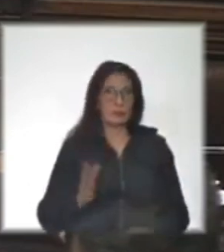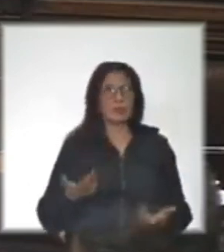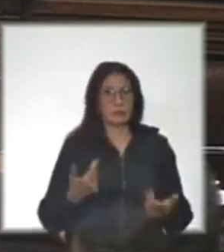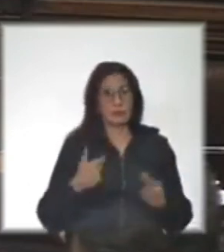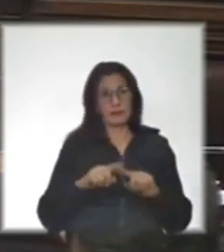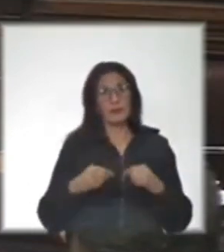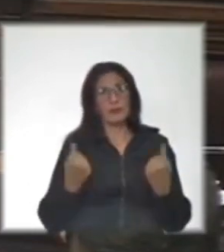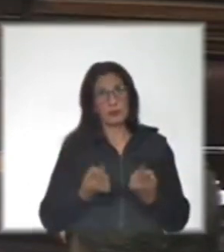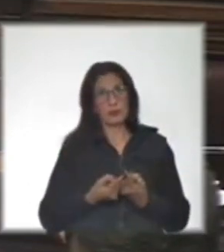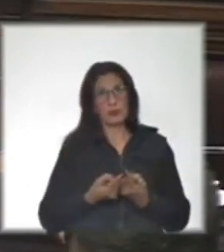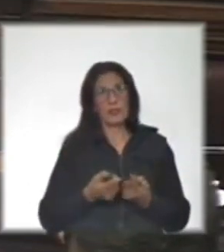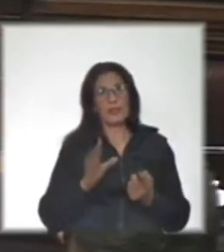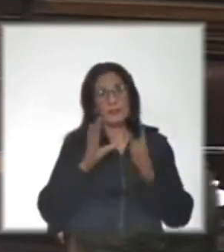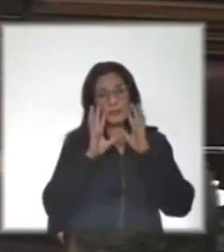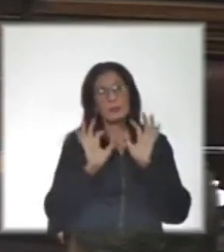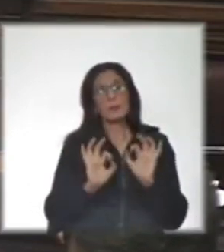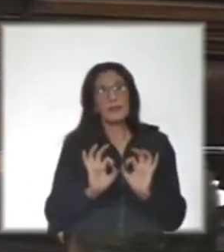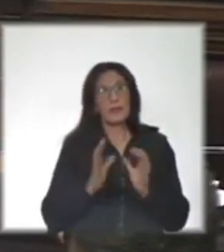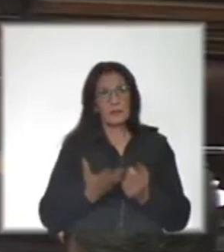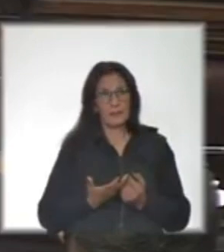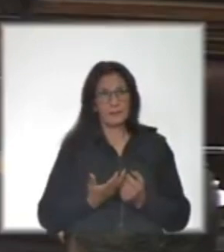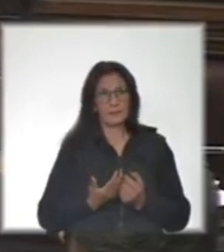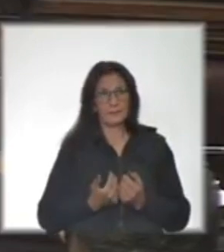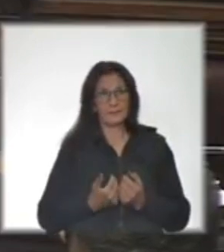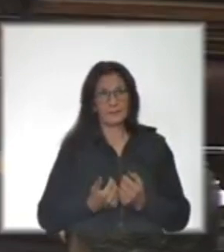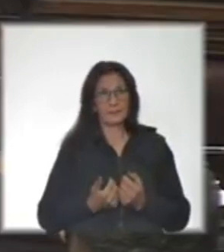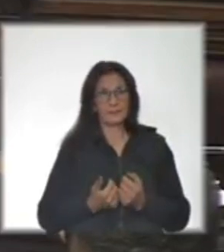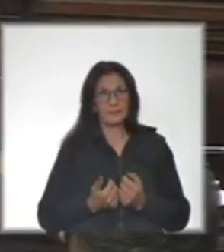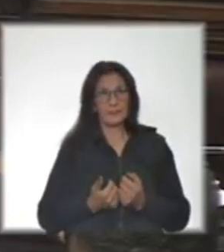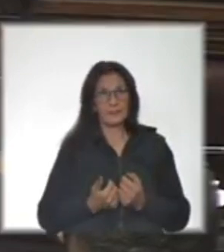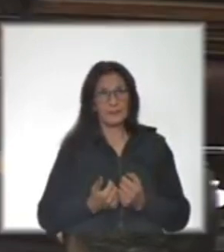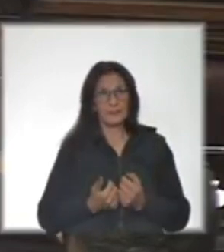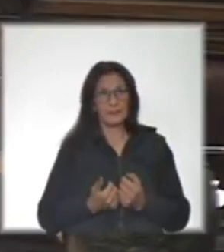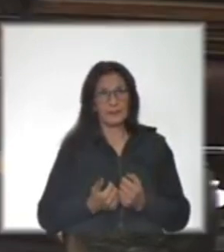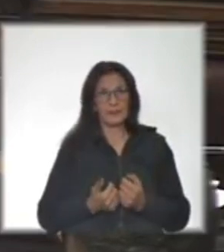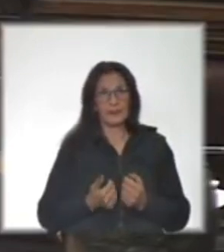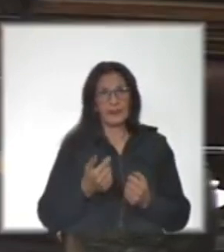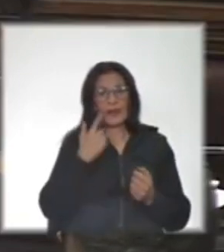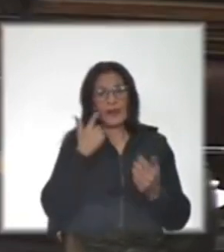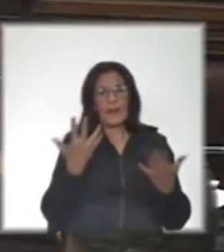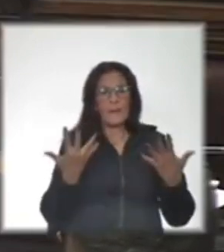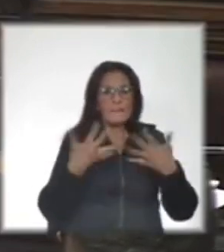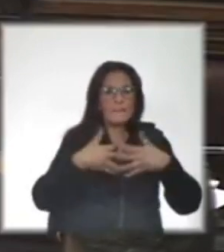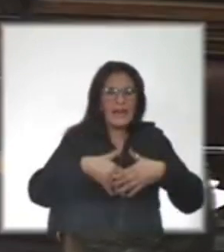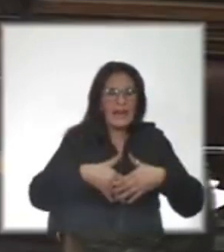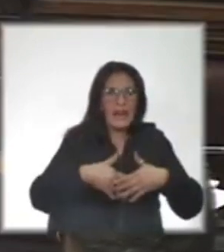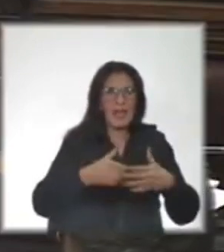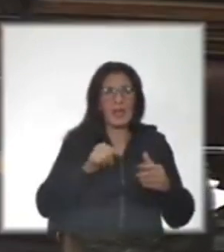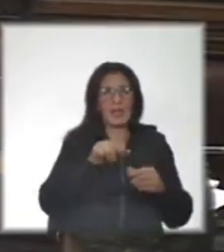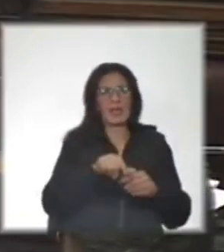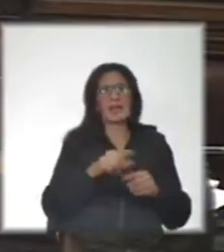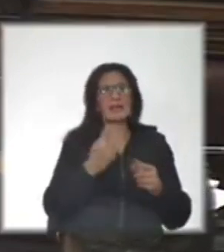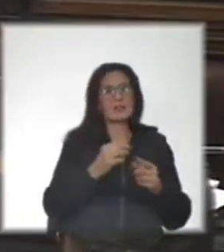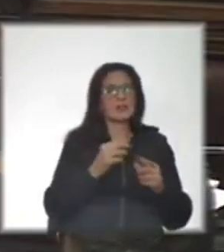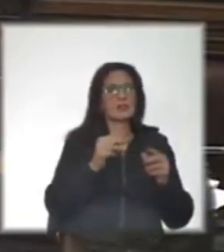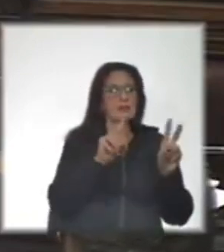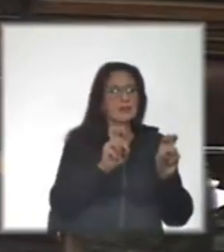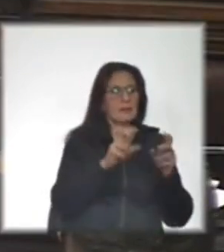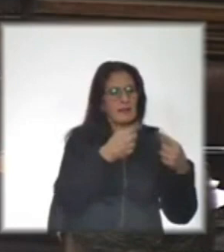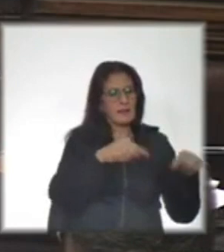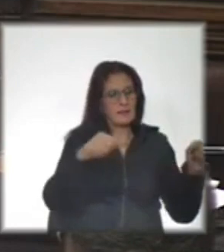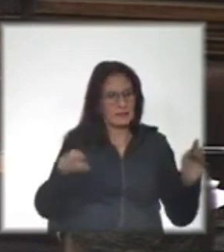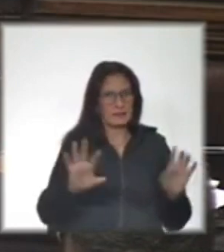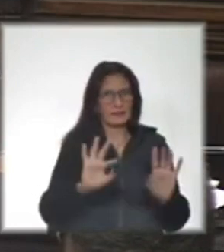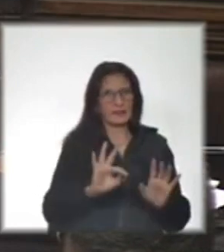nosotros tenemos que tener cuidado, y termino, presidente, en mezclar lo que a mí me parece que son cosas distintas. Una cosa es la libertad